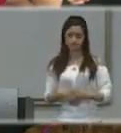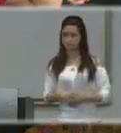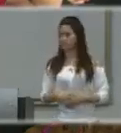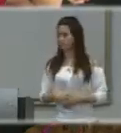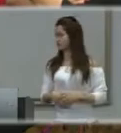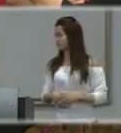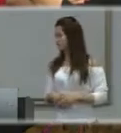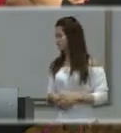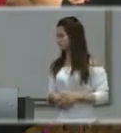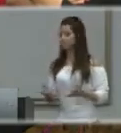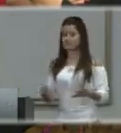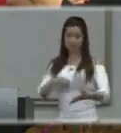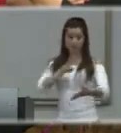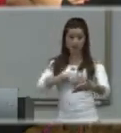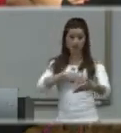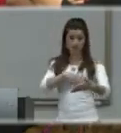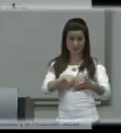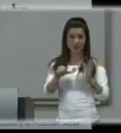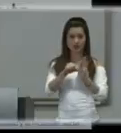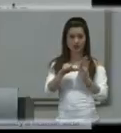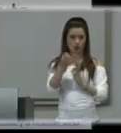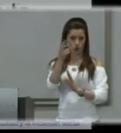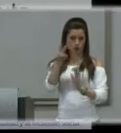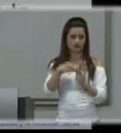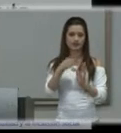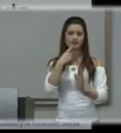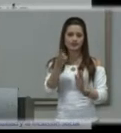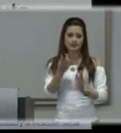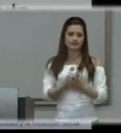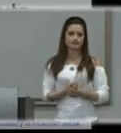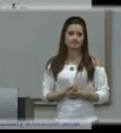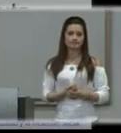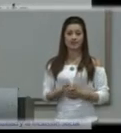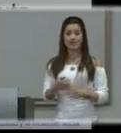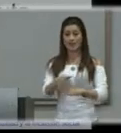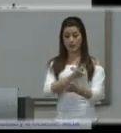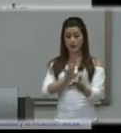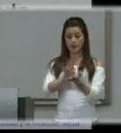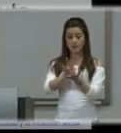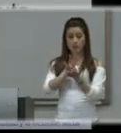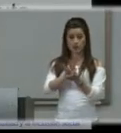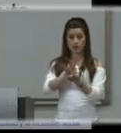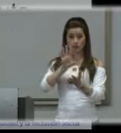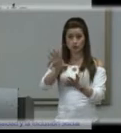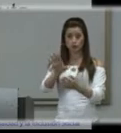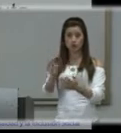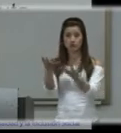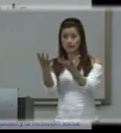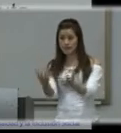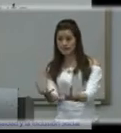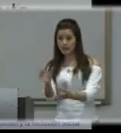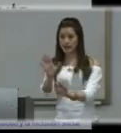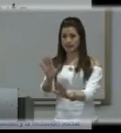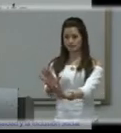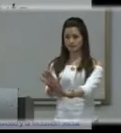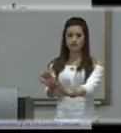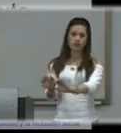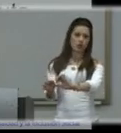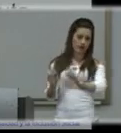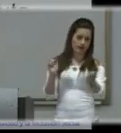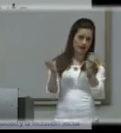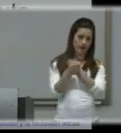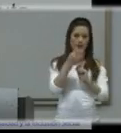Entonces, lo que la convención nos dice con el artículo 12 es que tenemos que irnos de un modelo sustitutivo de la voluntad a un modelo de toma de decisiones con